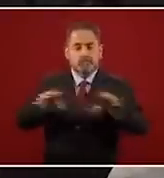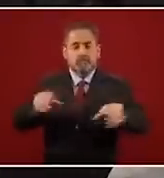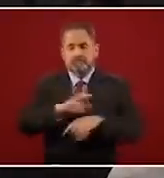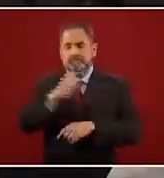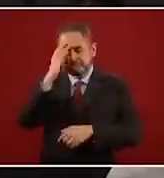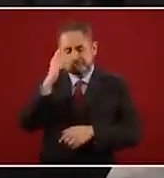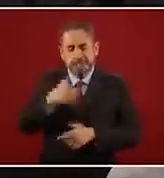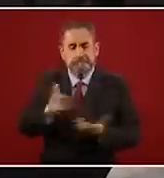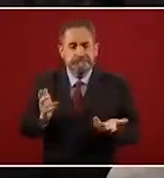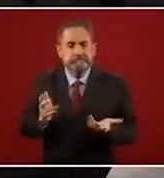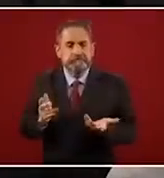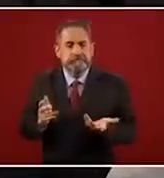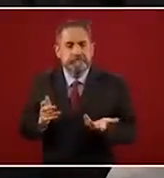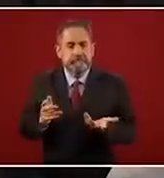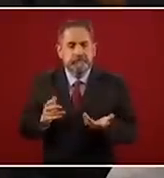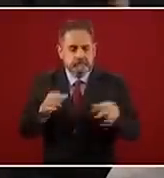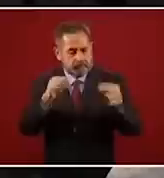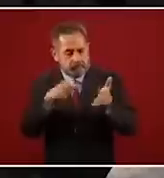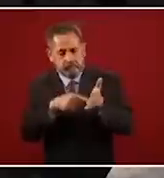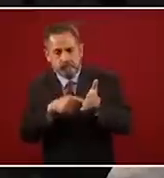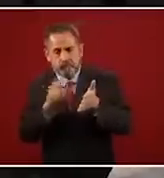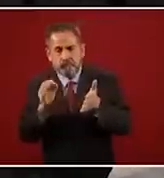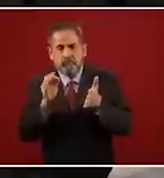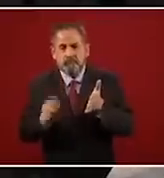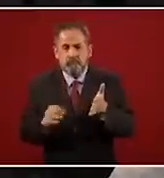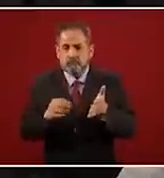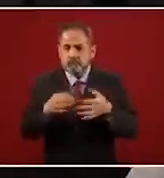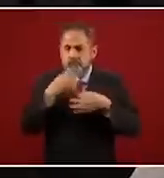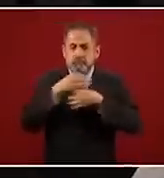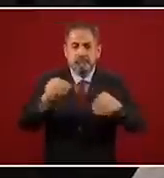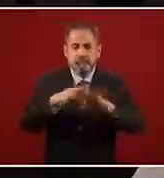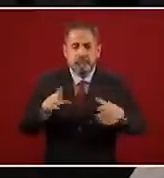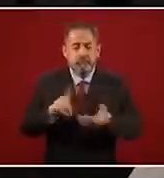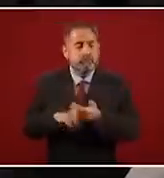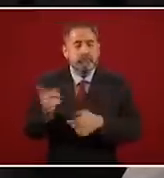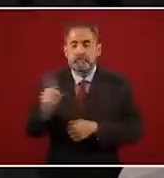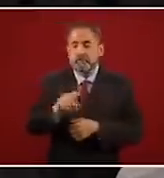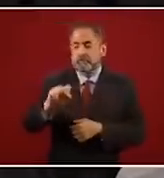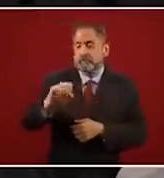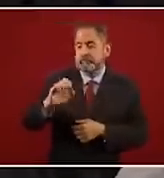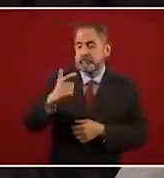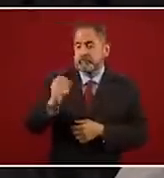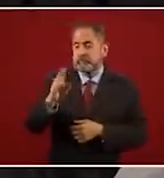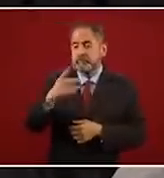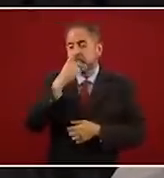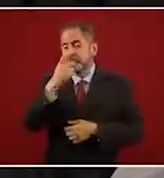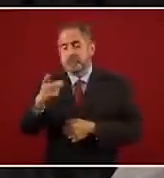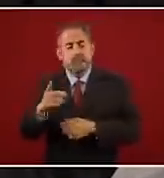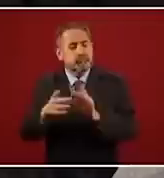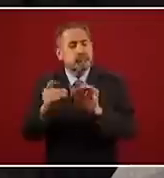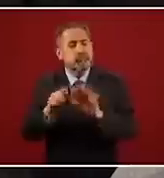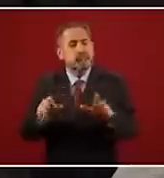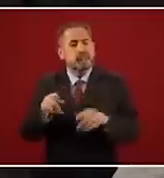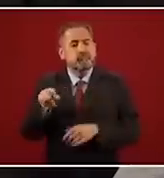reconociendo que era la autenticidad de esta circular. Por su parte, la Secretaría de Gobernación prácticamente dio a entender que